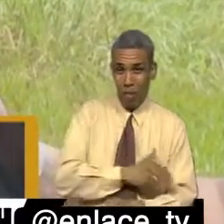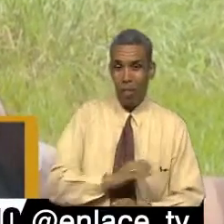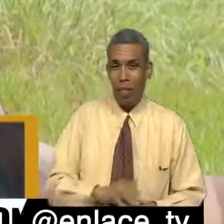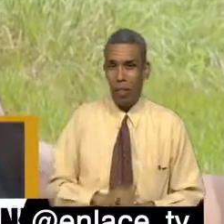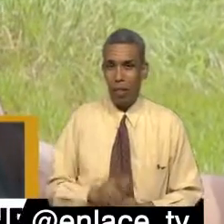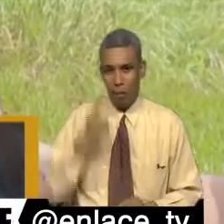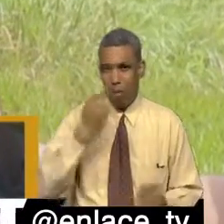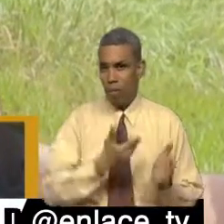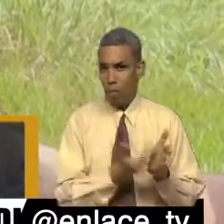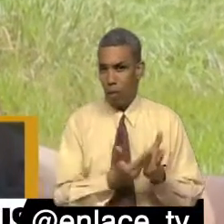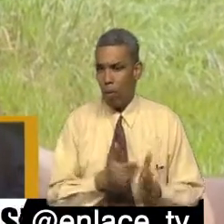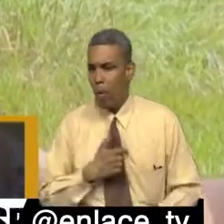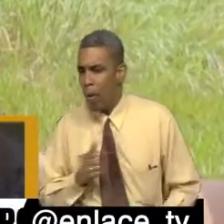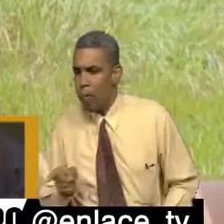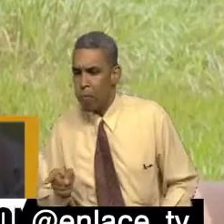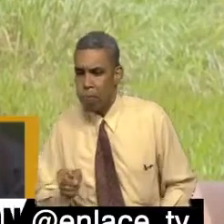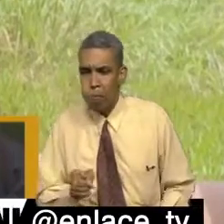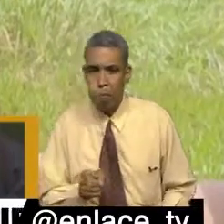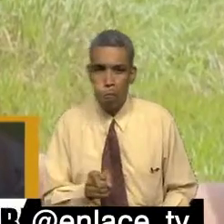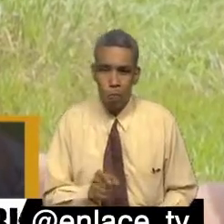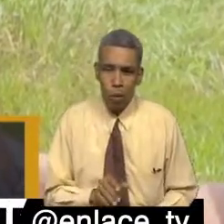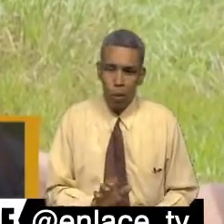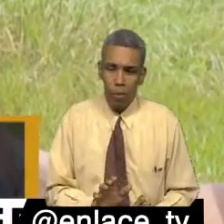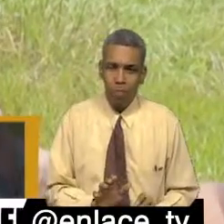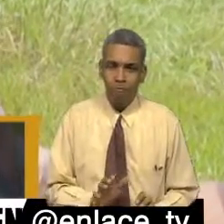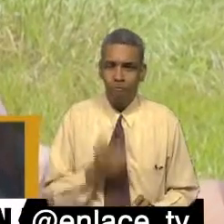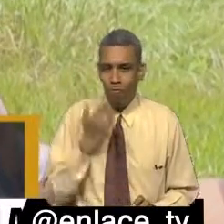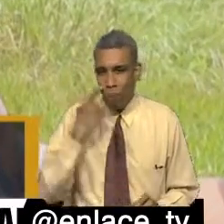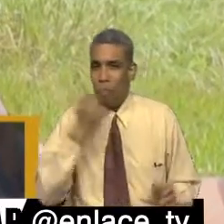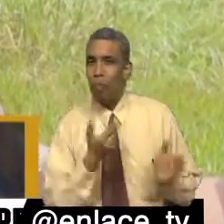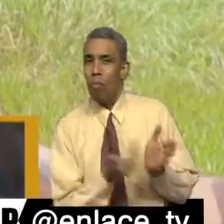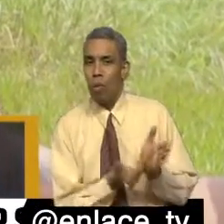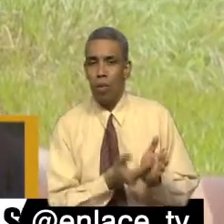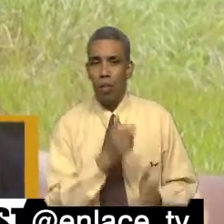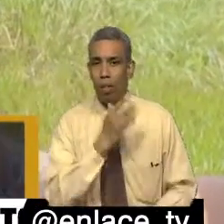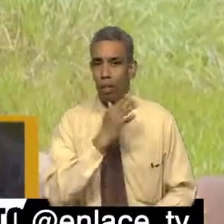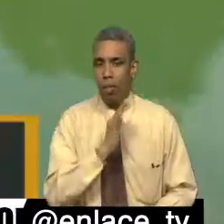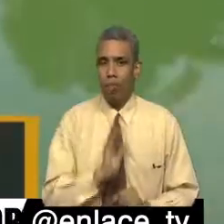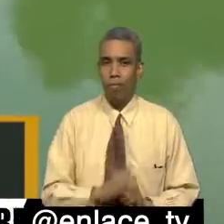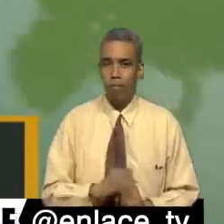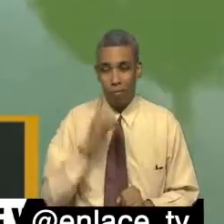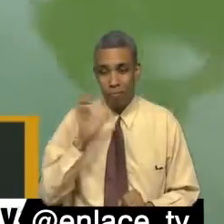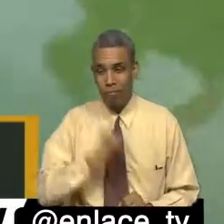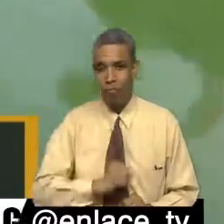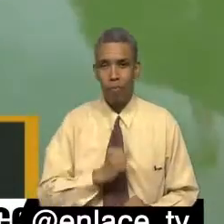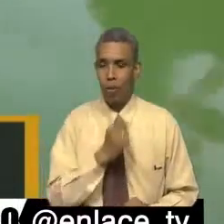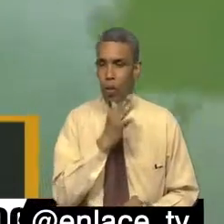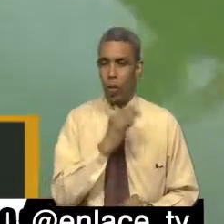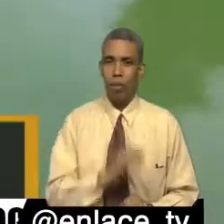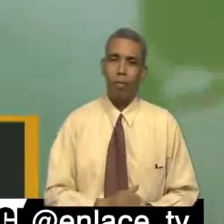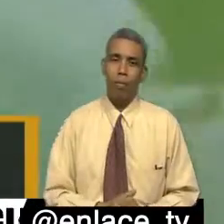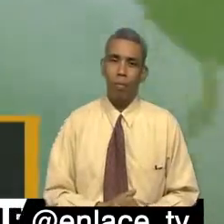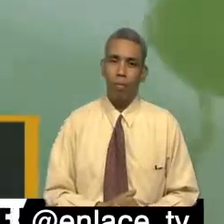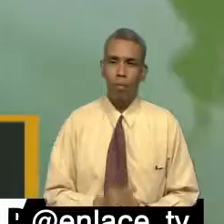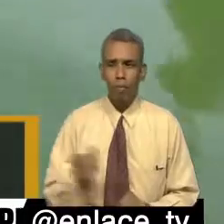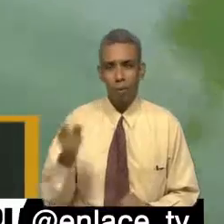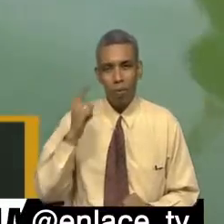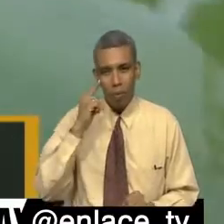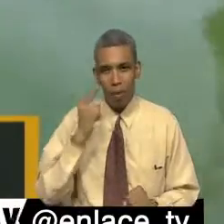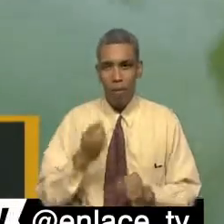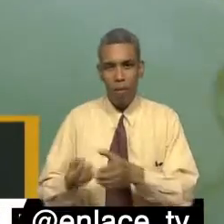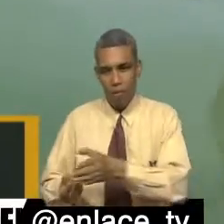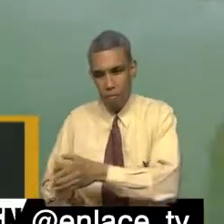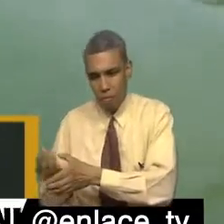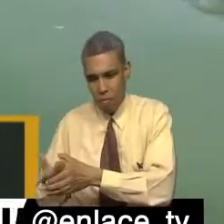evidenciar que existiera una carga contaminante a simple vista. Según las autoridades, la fauna y la flora también